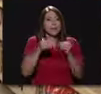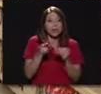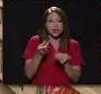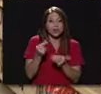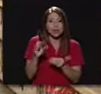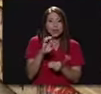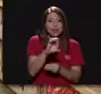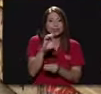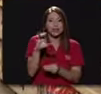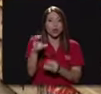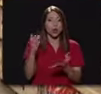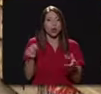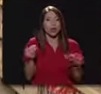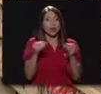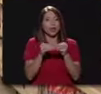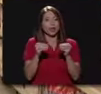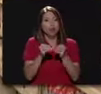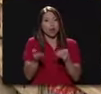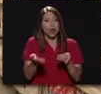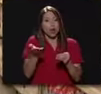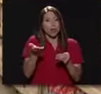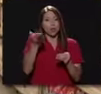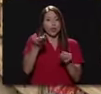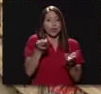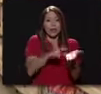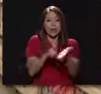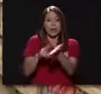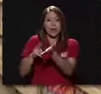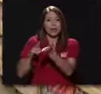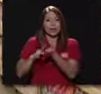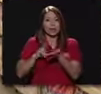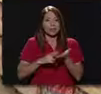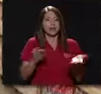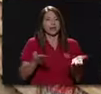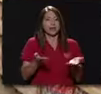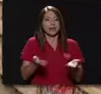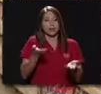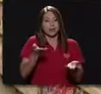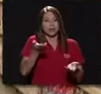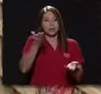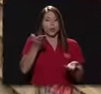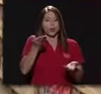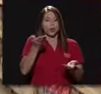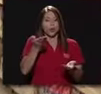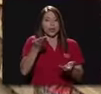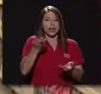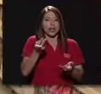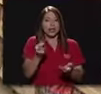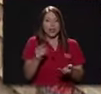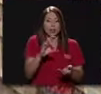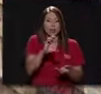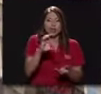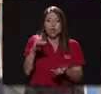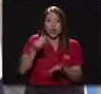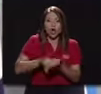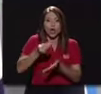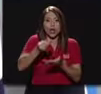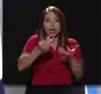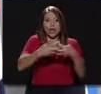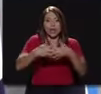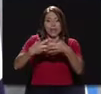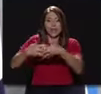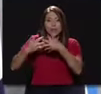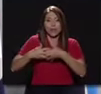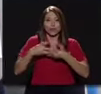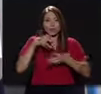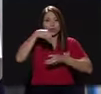generalmente en mayor inversión, en mayor aumento de planillas, en mayor inversión de equipos y ese